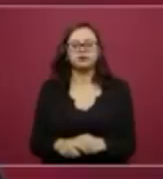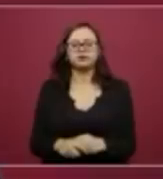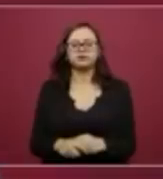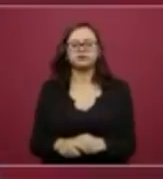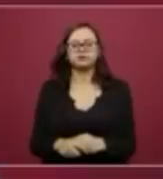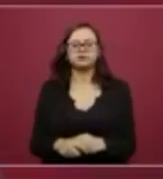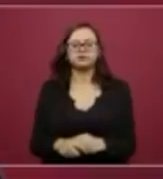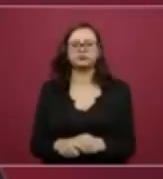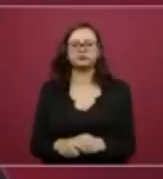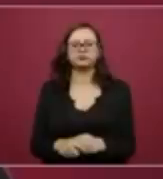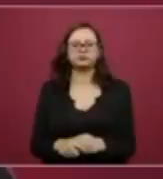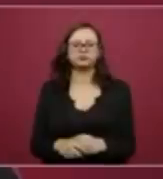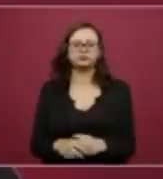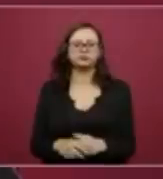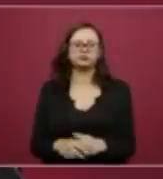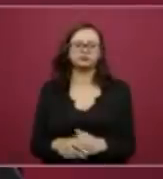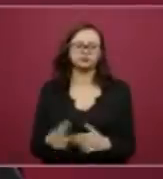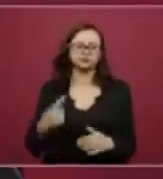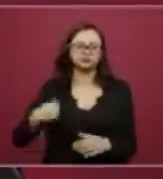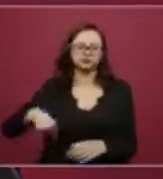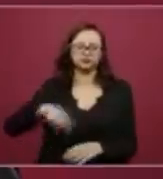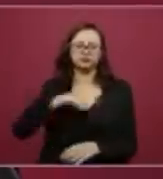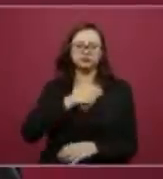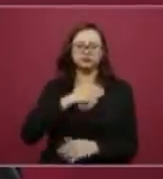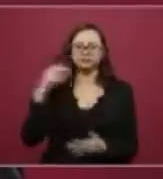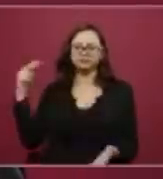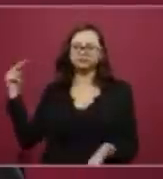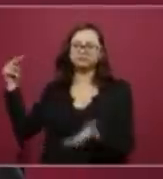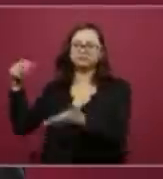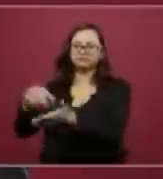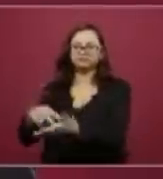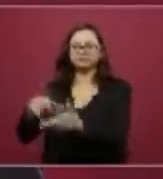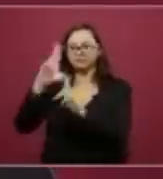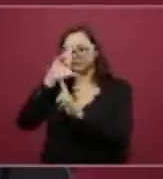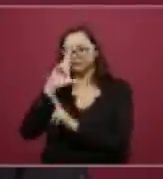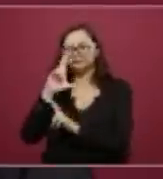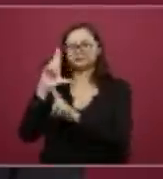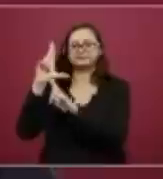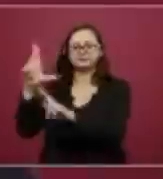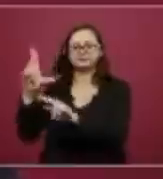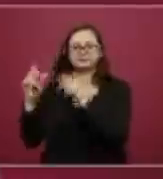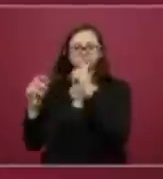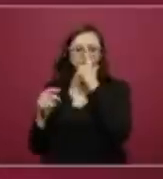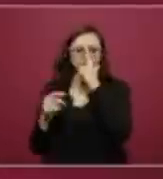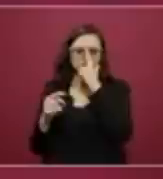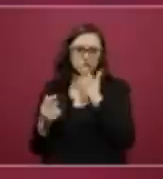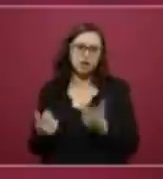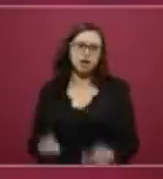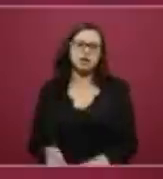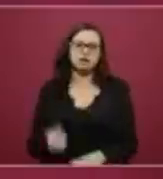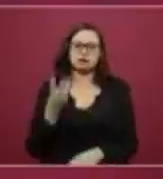en este homenaje. Se invitó a los representantes de los tres poderes